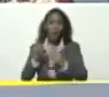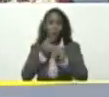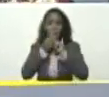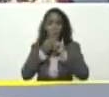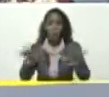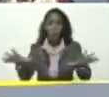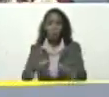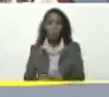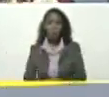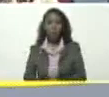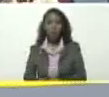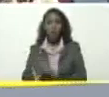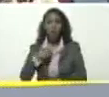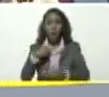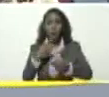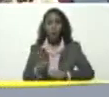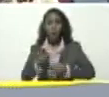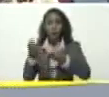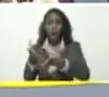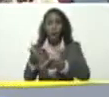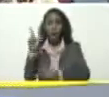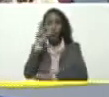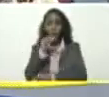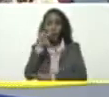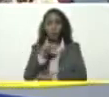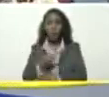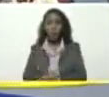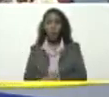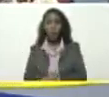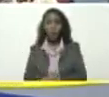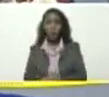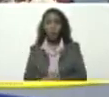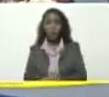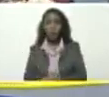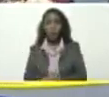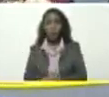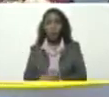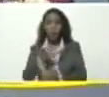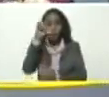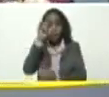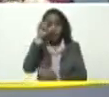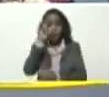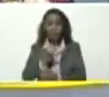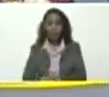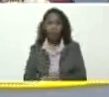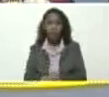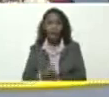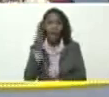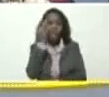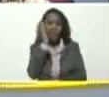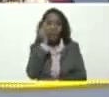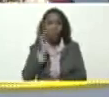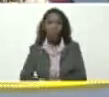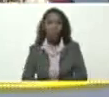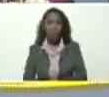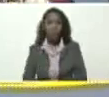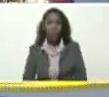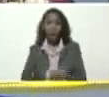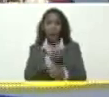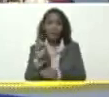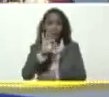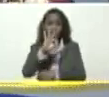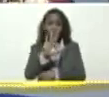multiplica. Yo lo regalo en Twitter, en Instagram, en Facebook. En esas